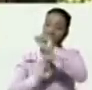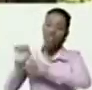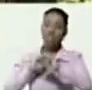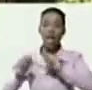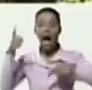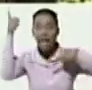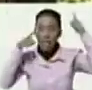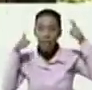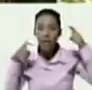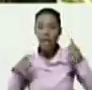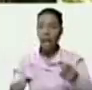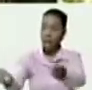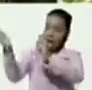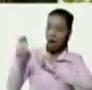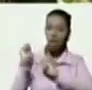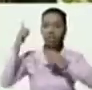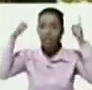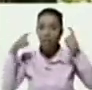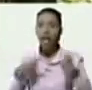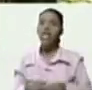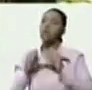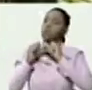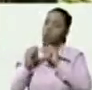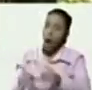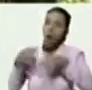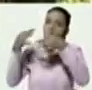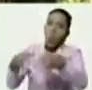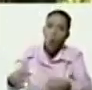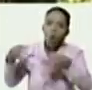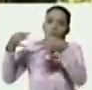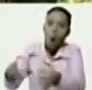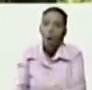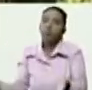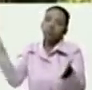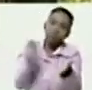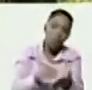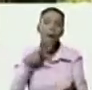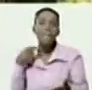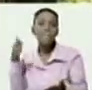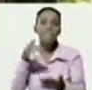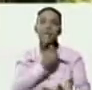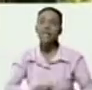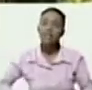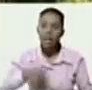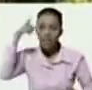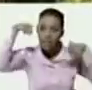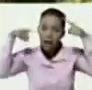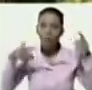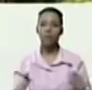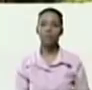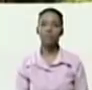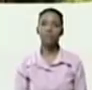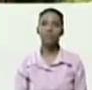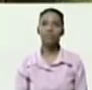Chávez, el legado de Hugo Chávez, van igualito a tratar de volver a matar al comandante Hugo Chávez.